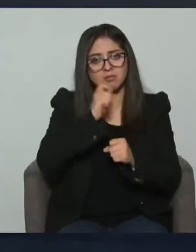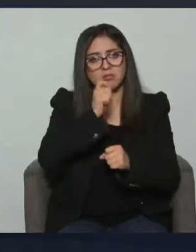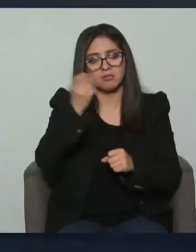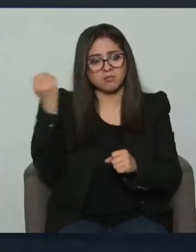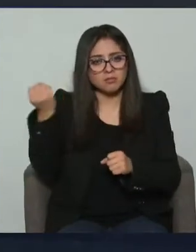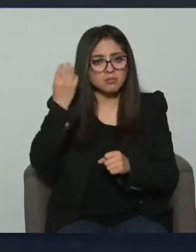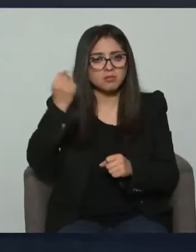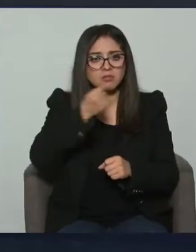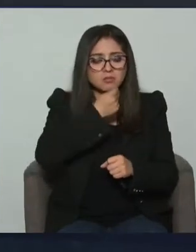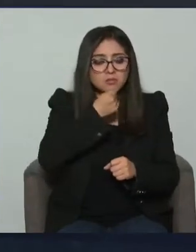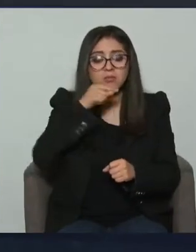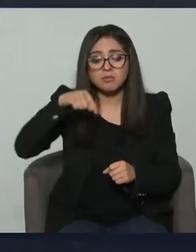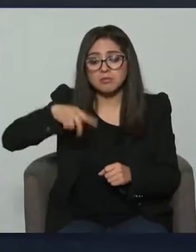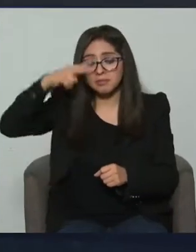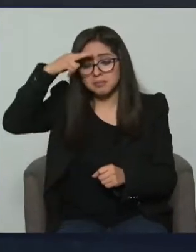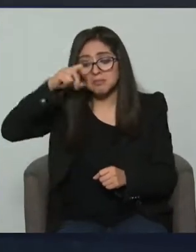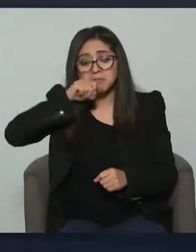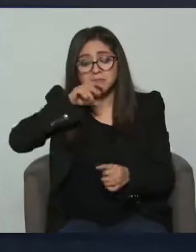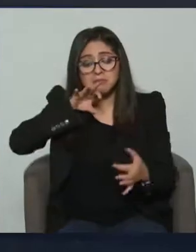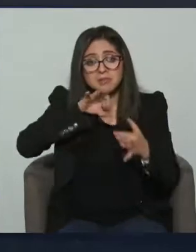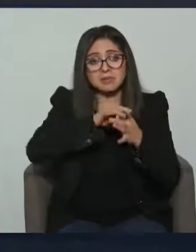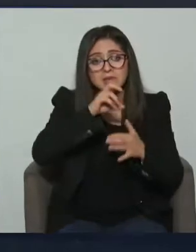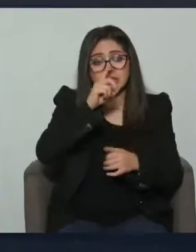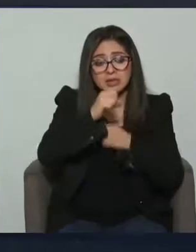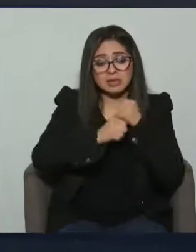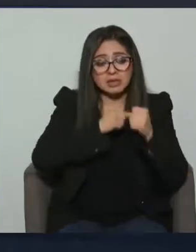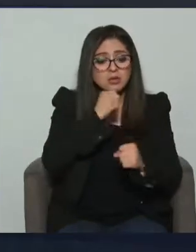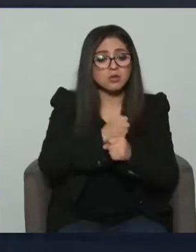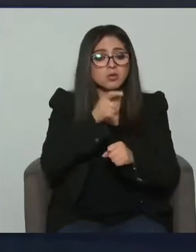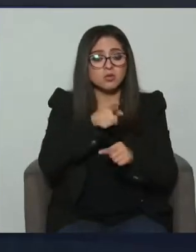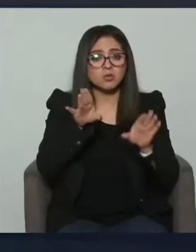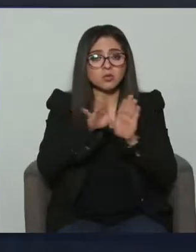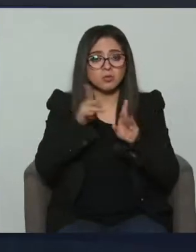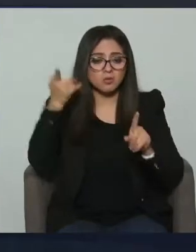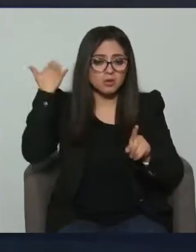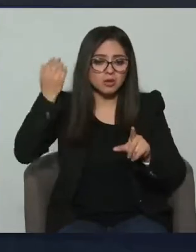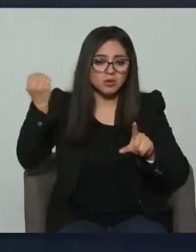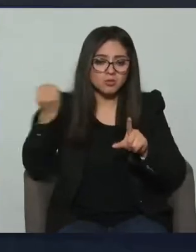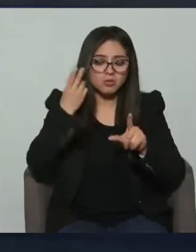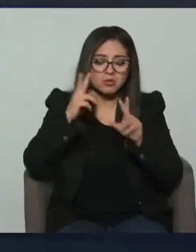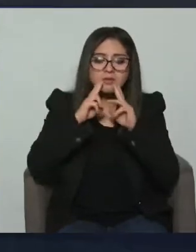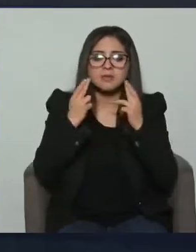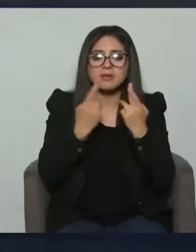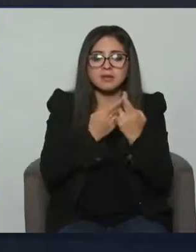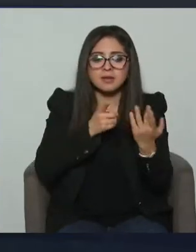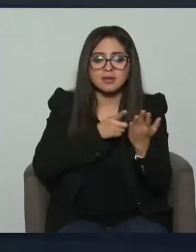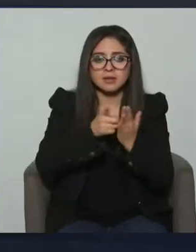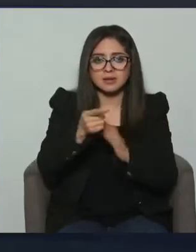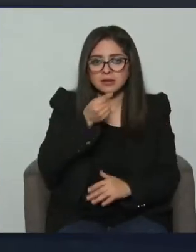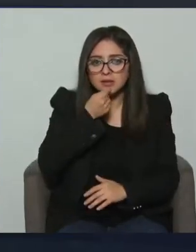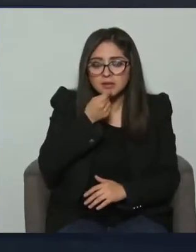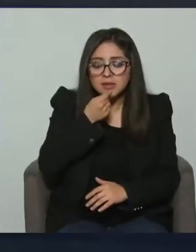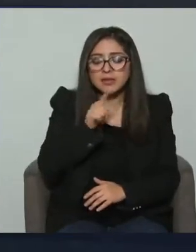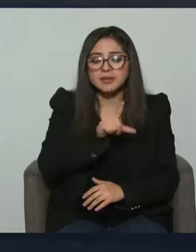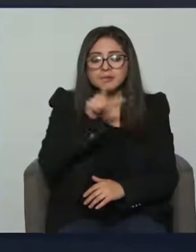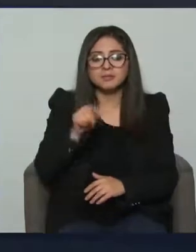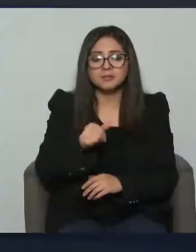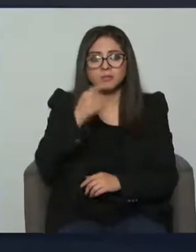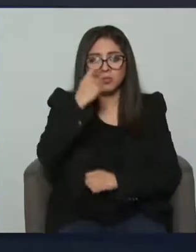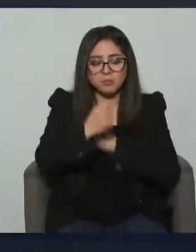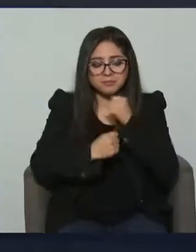haber suscrito la Convención de los Derechos del Niño. Entonces, cada cierto tiempo viene el comité de la